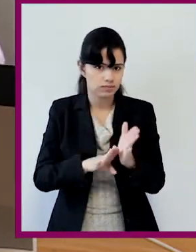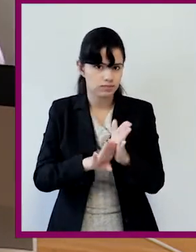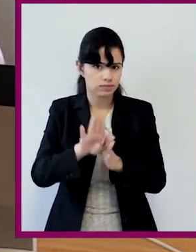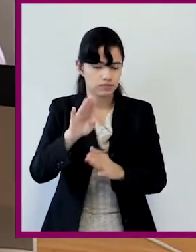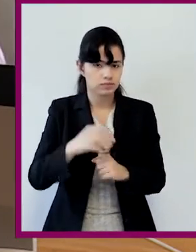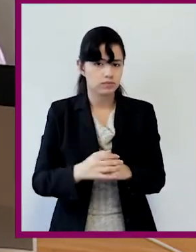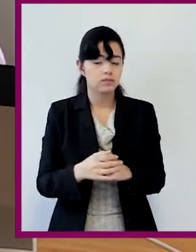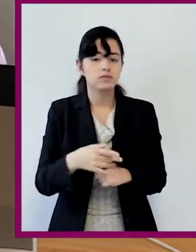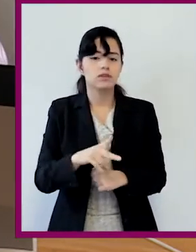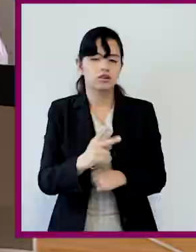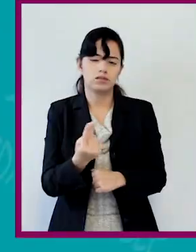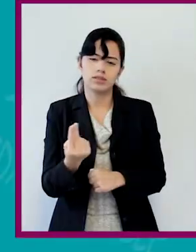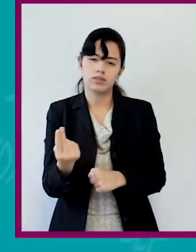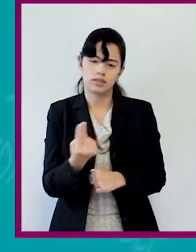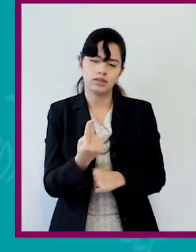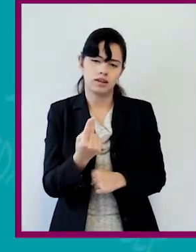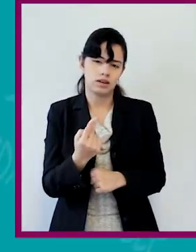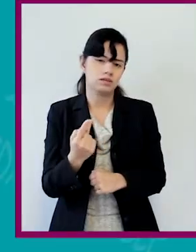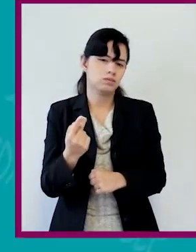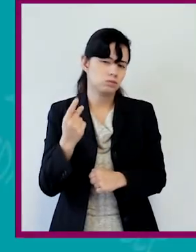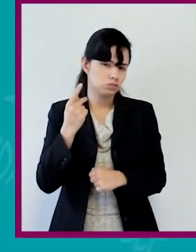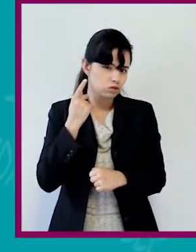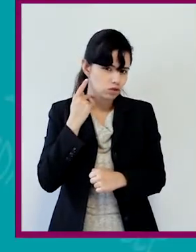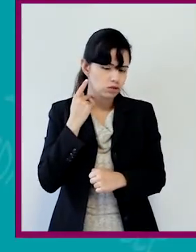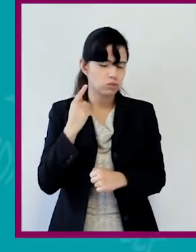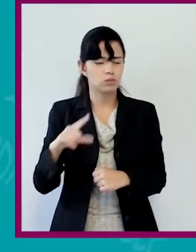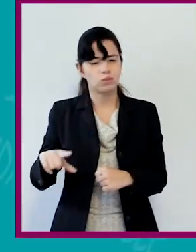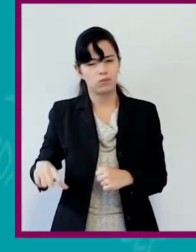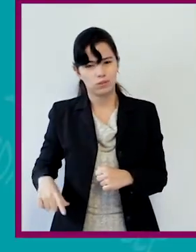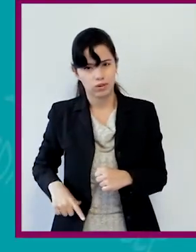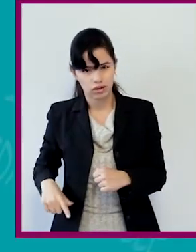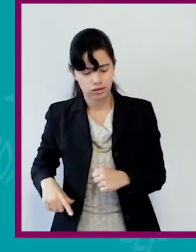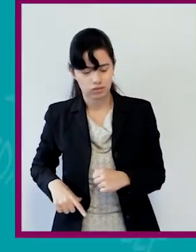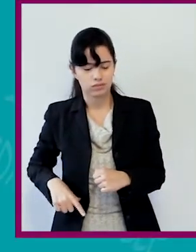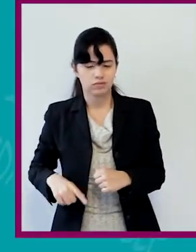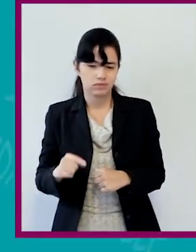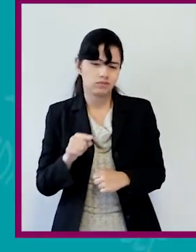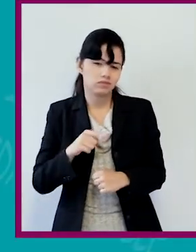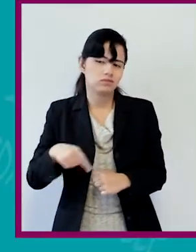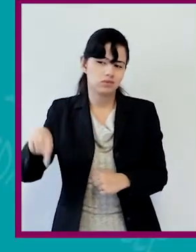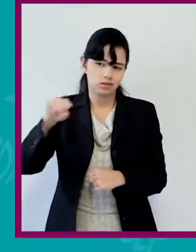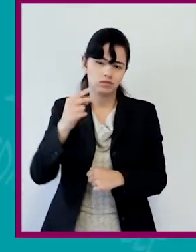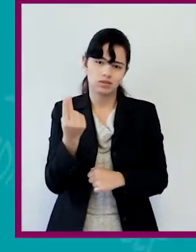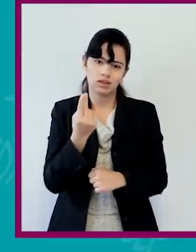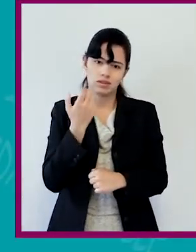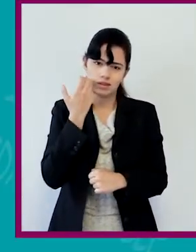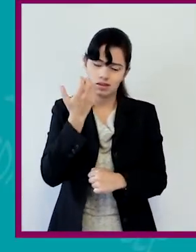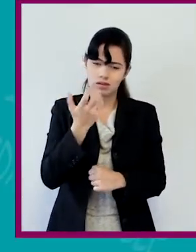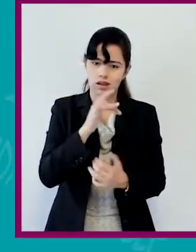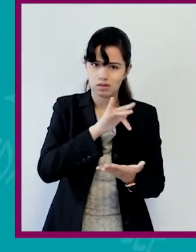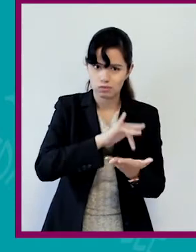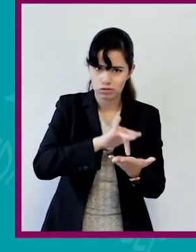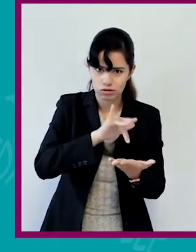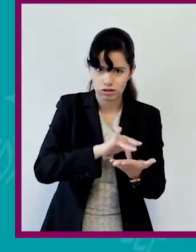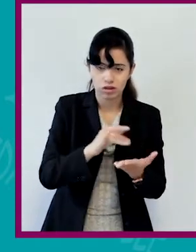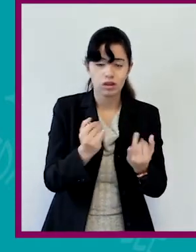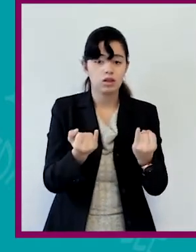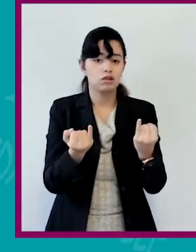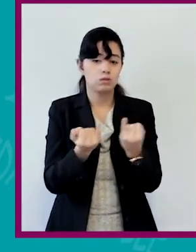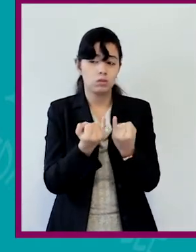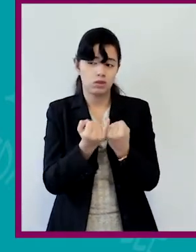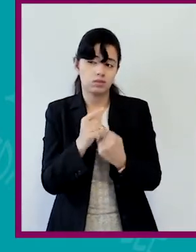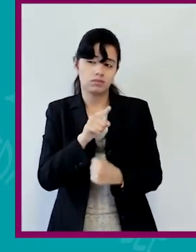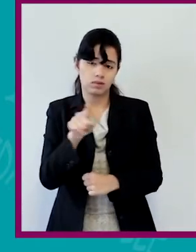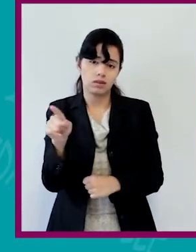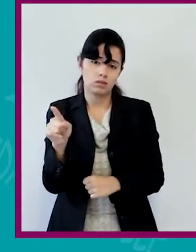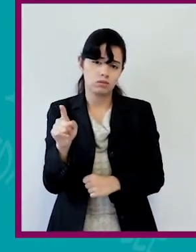funcionan efectivamente, pero que tiene que haber voluntad política en el gobierno y tiene que tener el